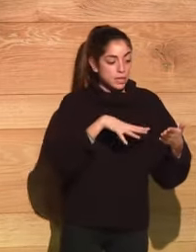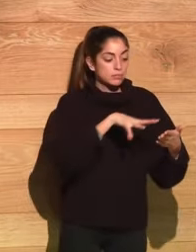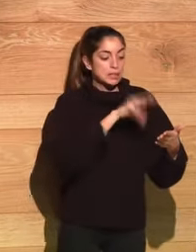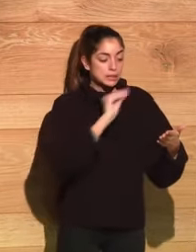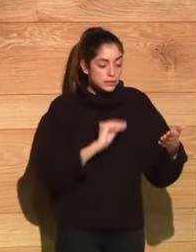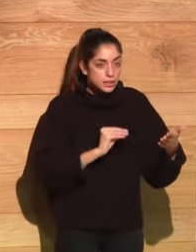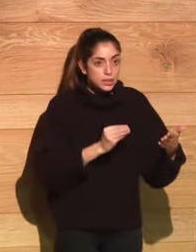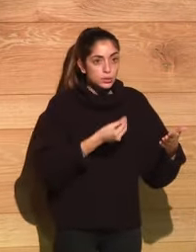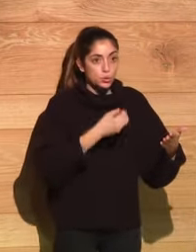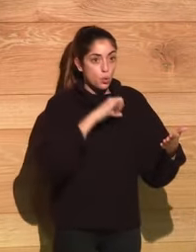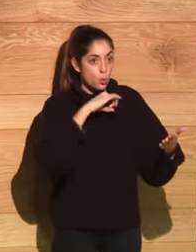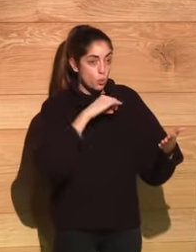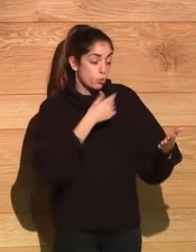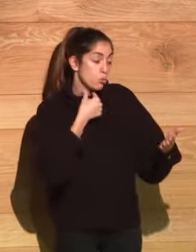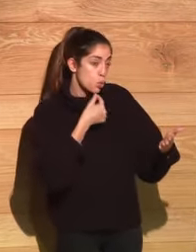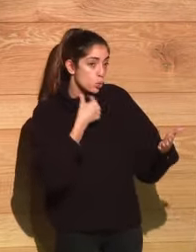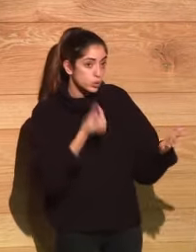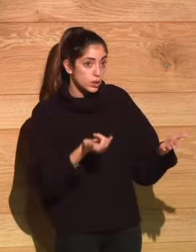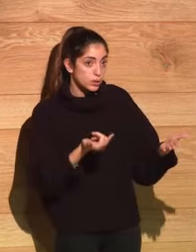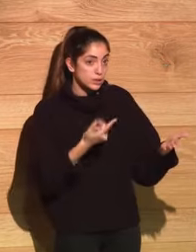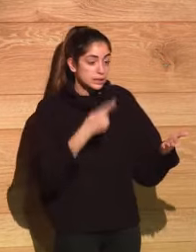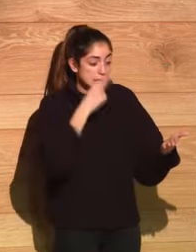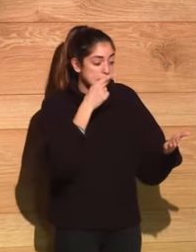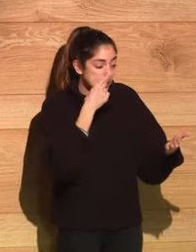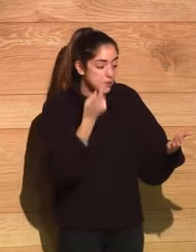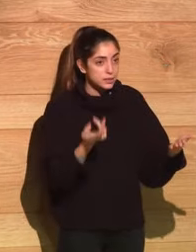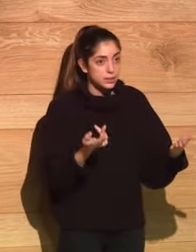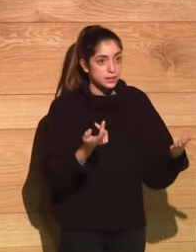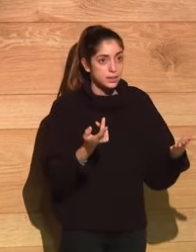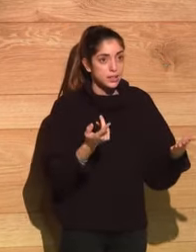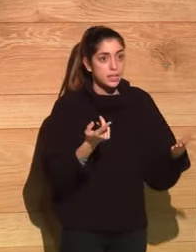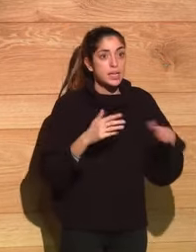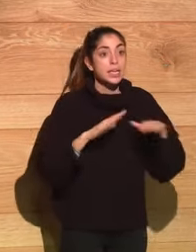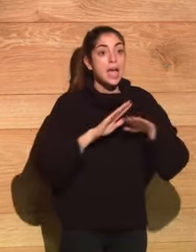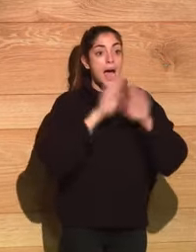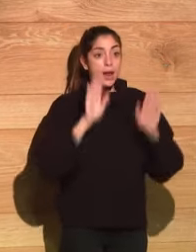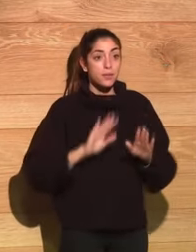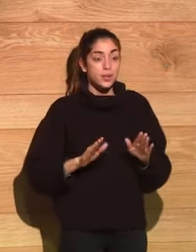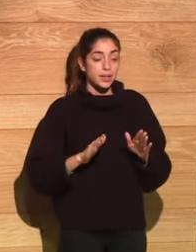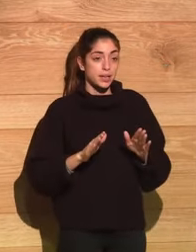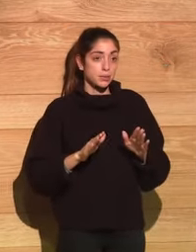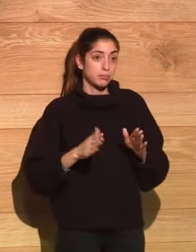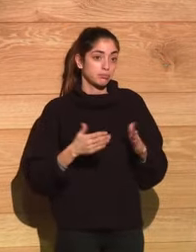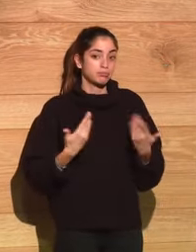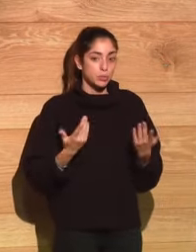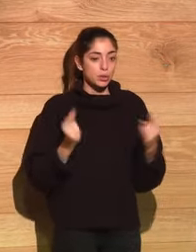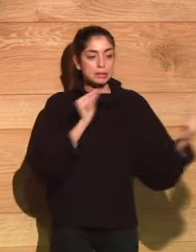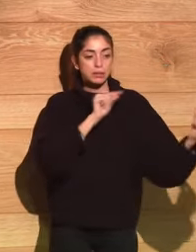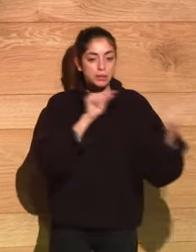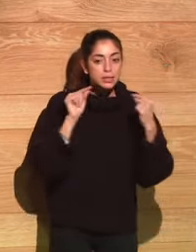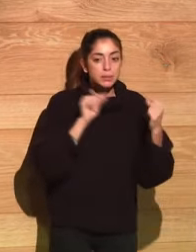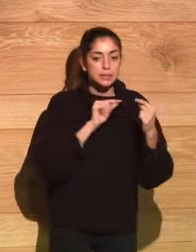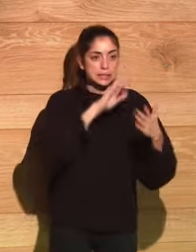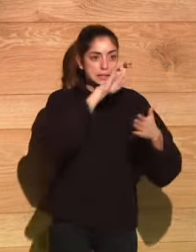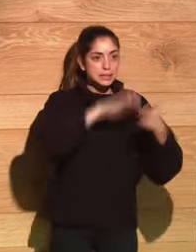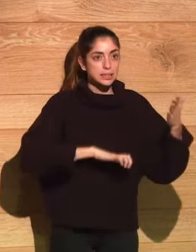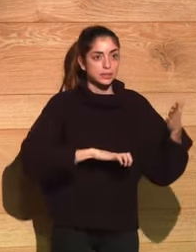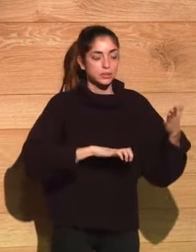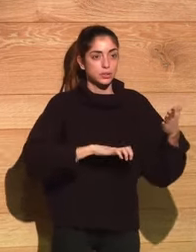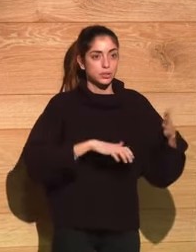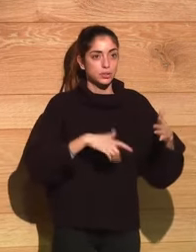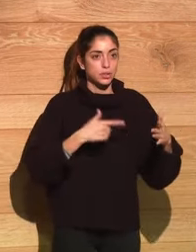dijeran lo que pensaban y pudieran realmente debatir con estos textos, nos parecía que era